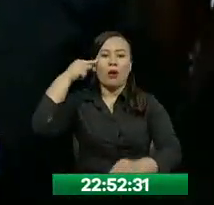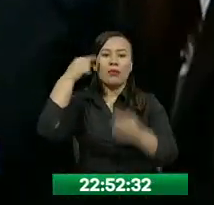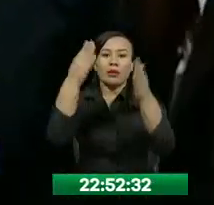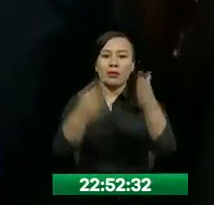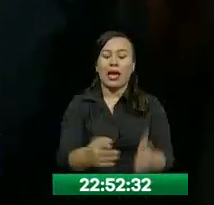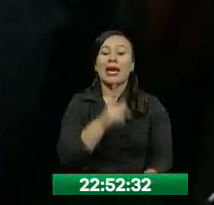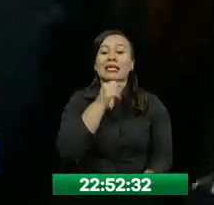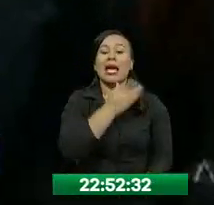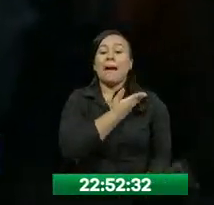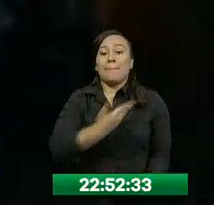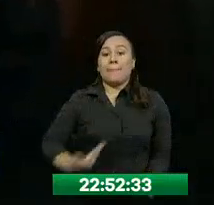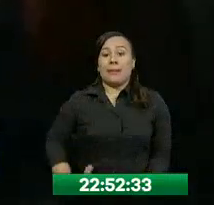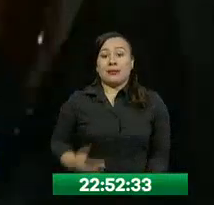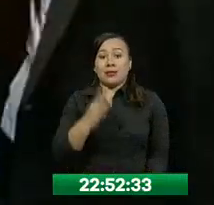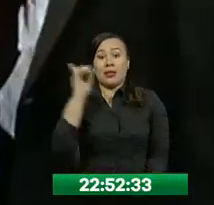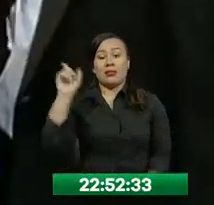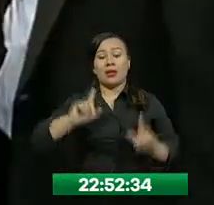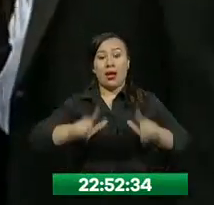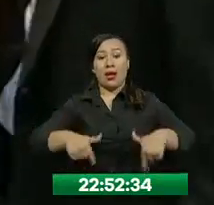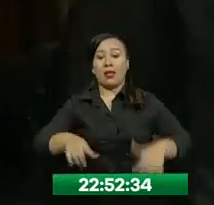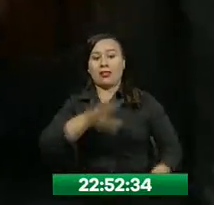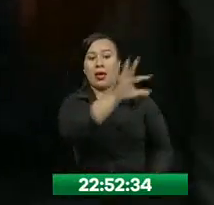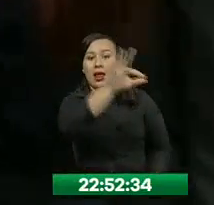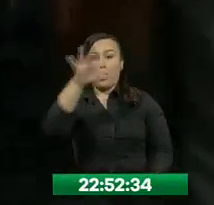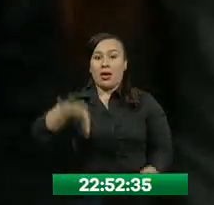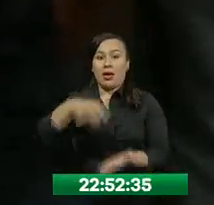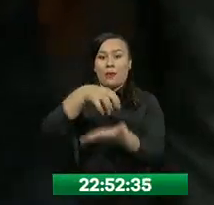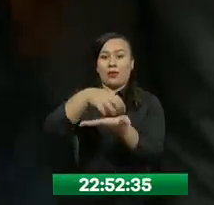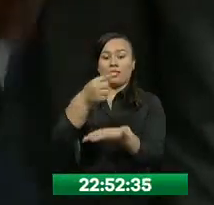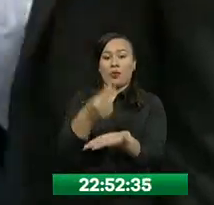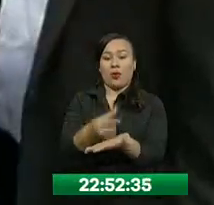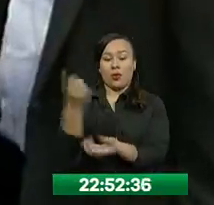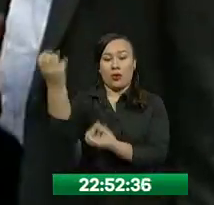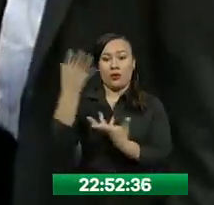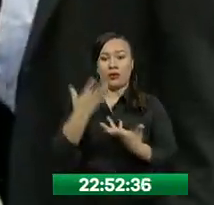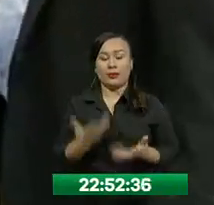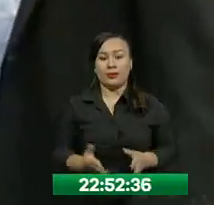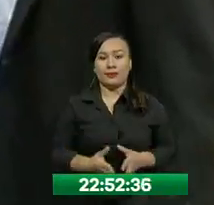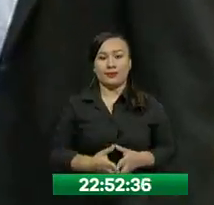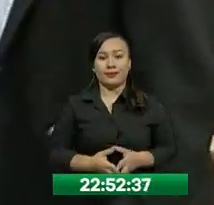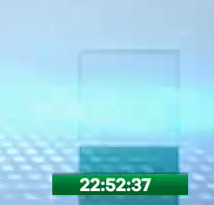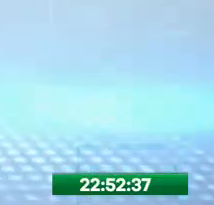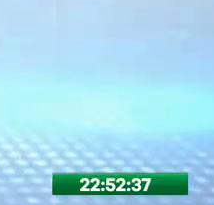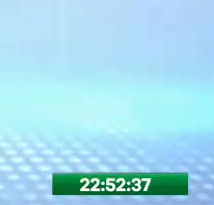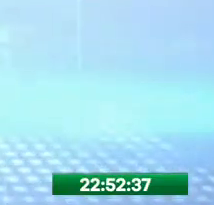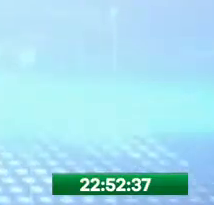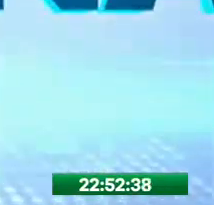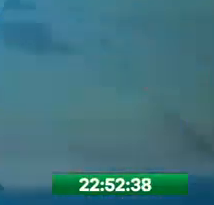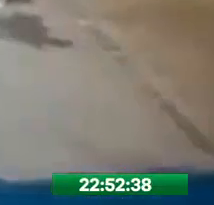de la República en la provincia del Guayas, informó Julio César Saora.